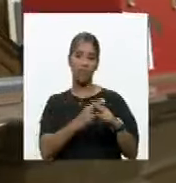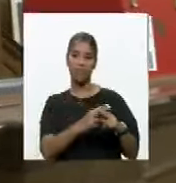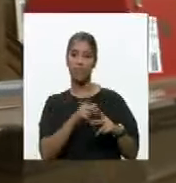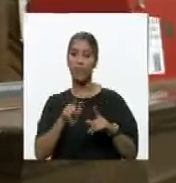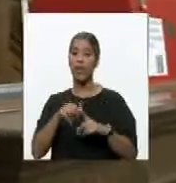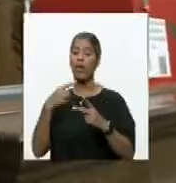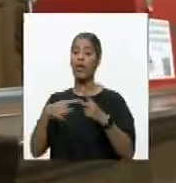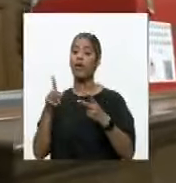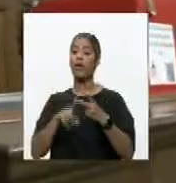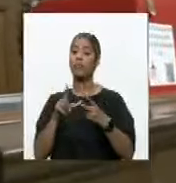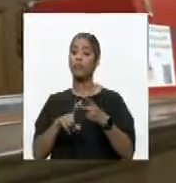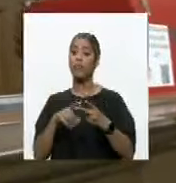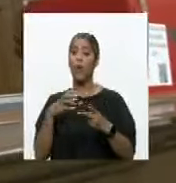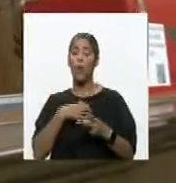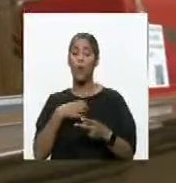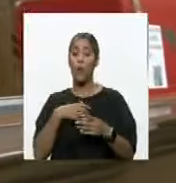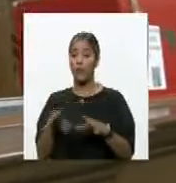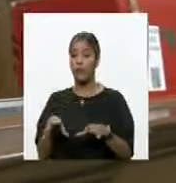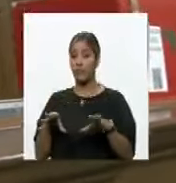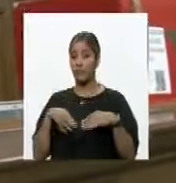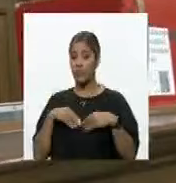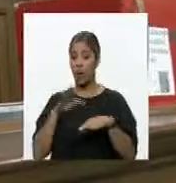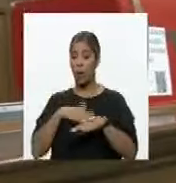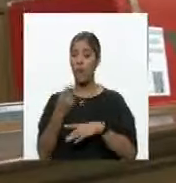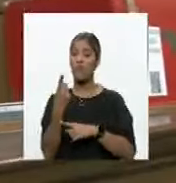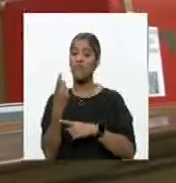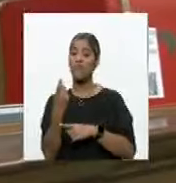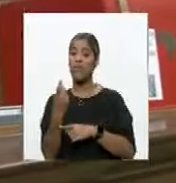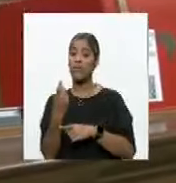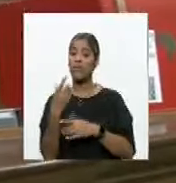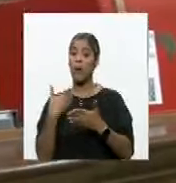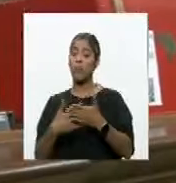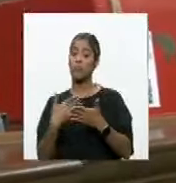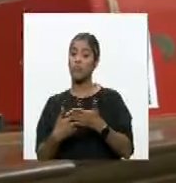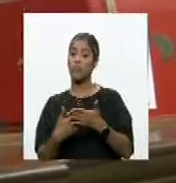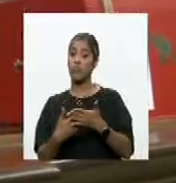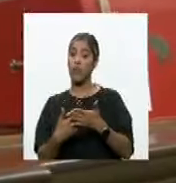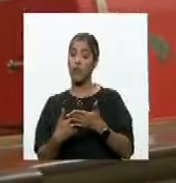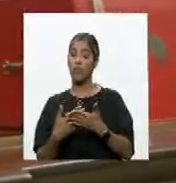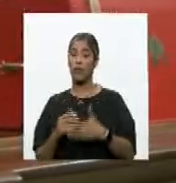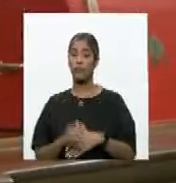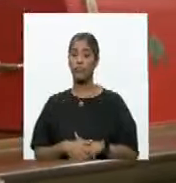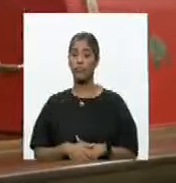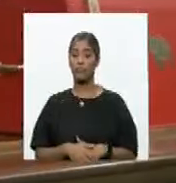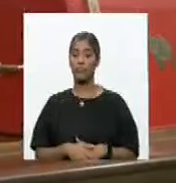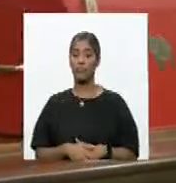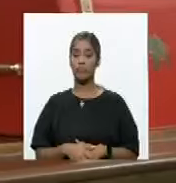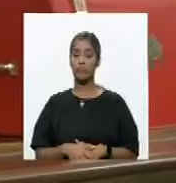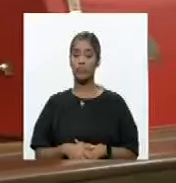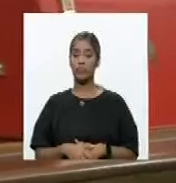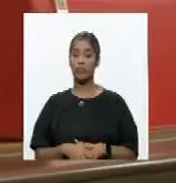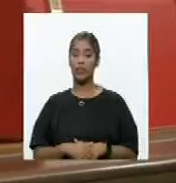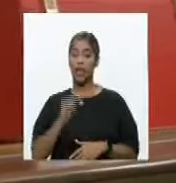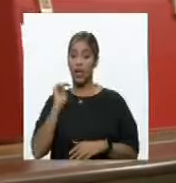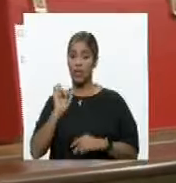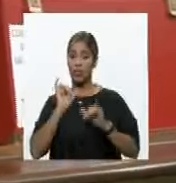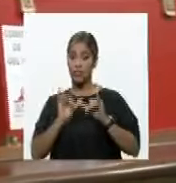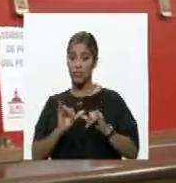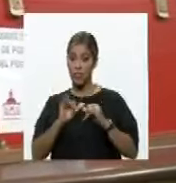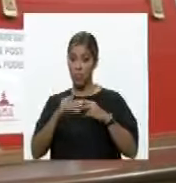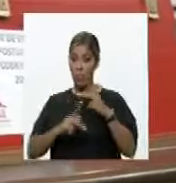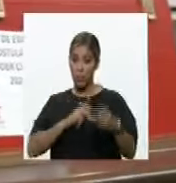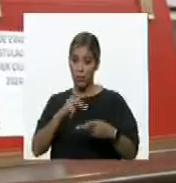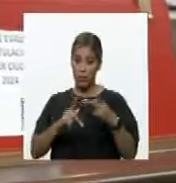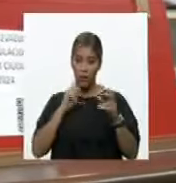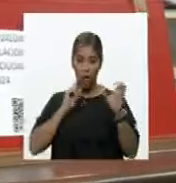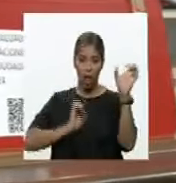y la impugnación no fue admitida por falta de prueba fehaciente. En el proceso de